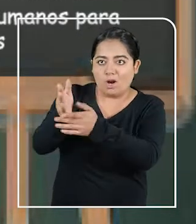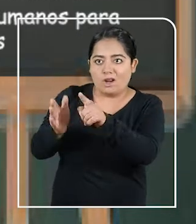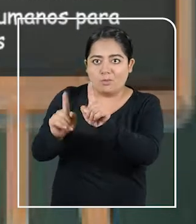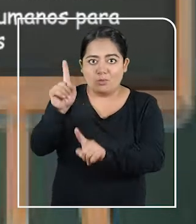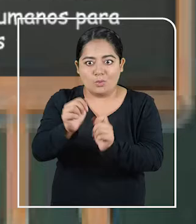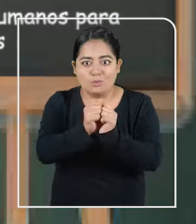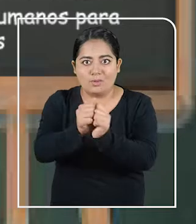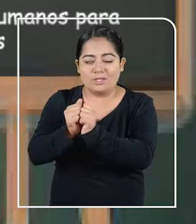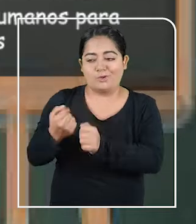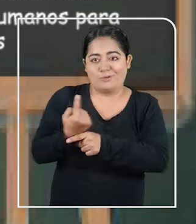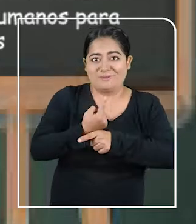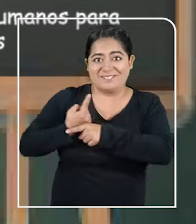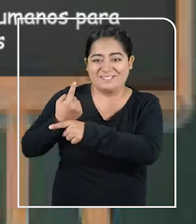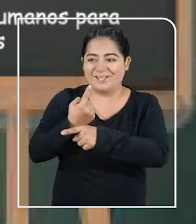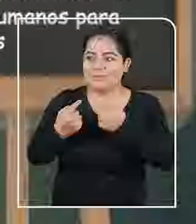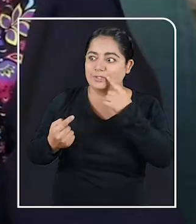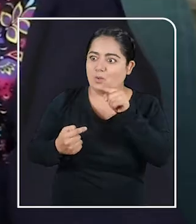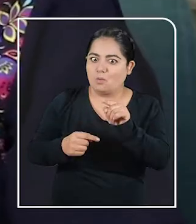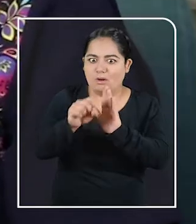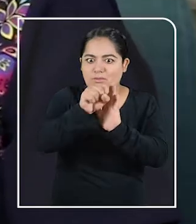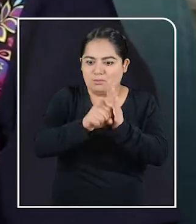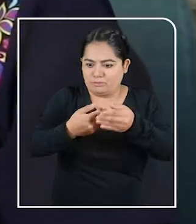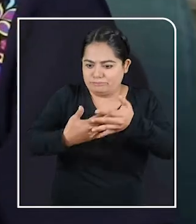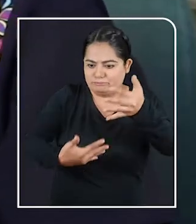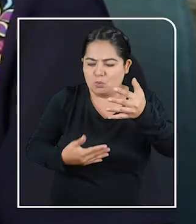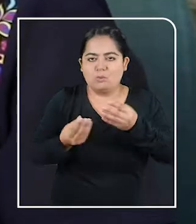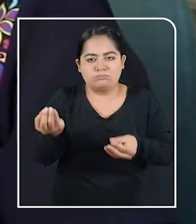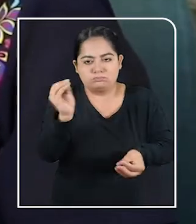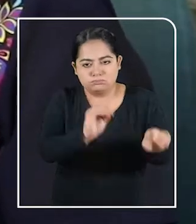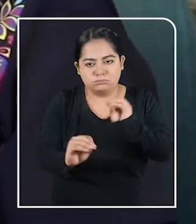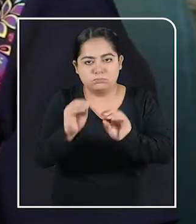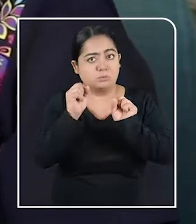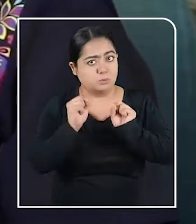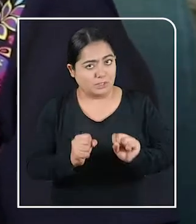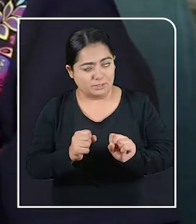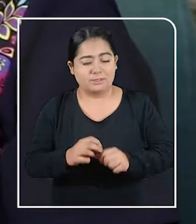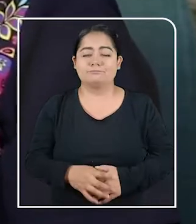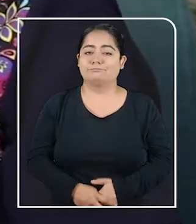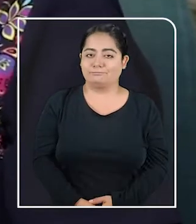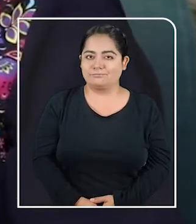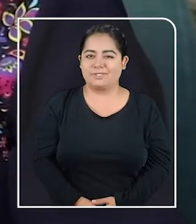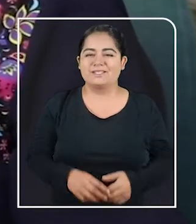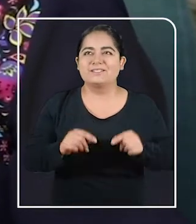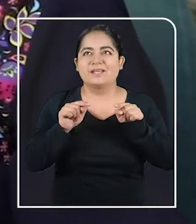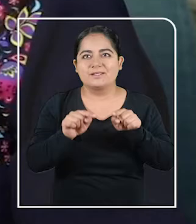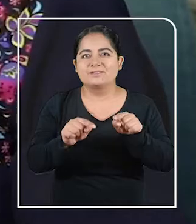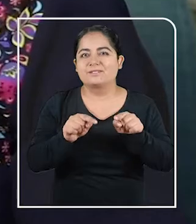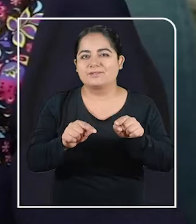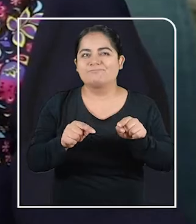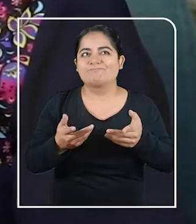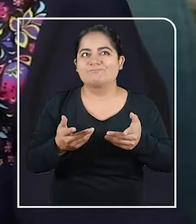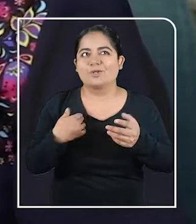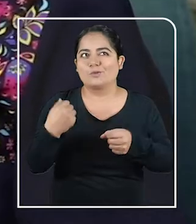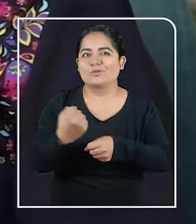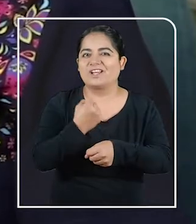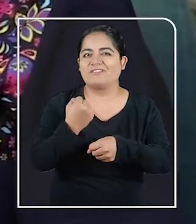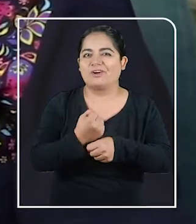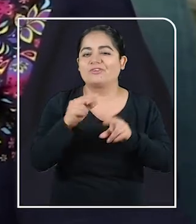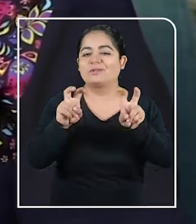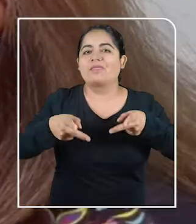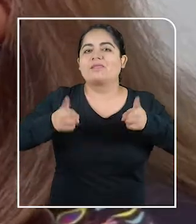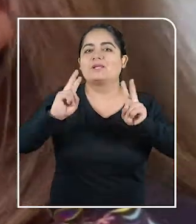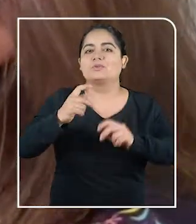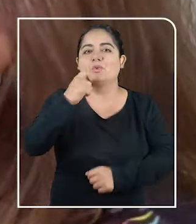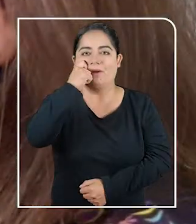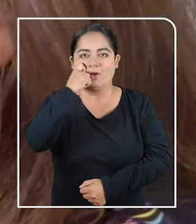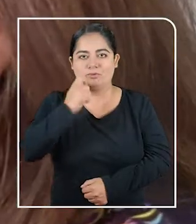colegas, salieron más artículos aquí también que podían integrarse a eso. Eso fue el trabajo de los derechos